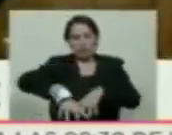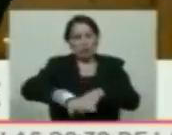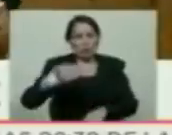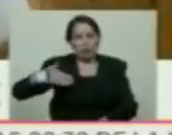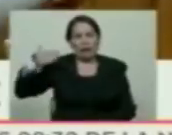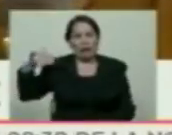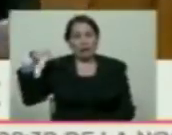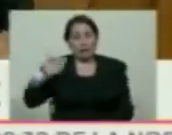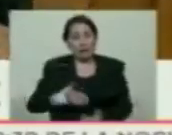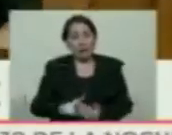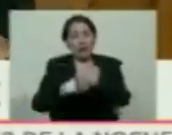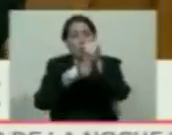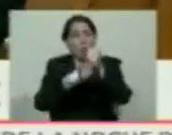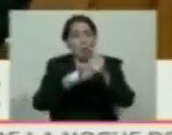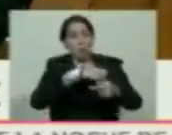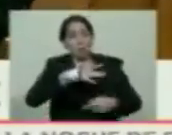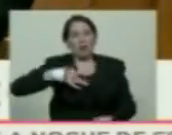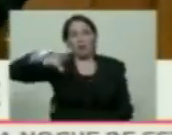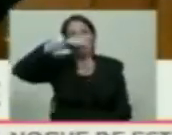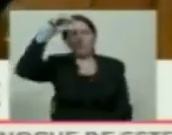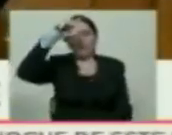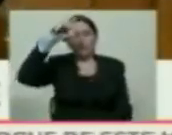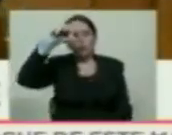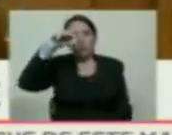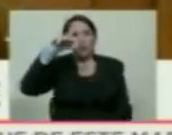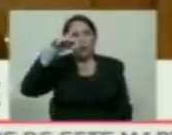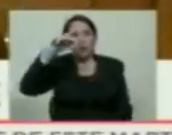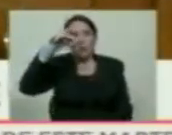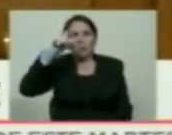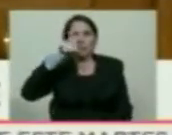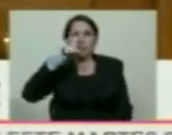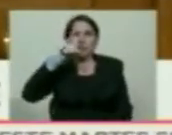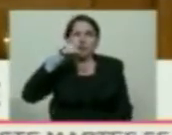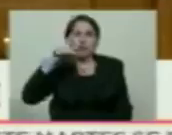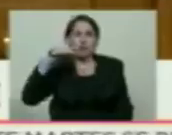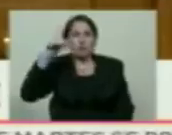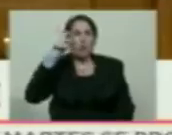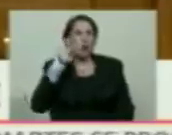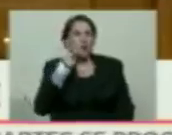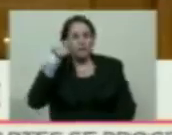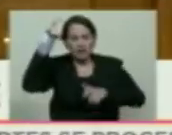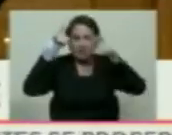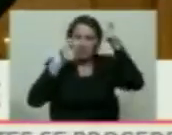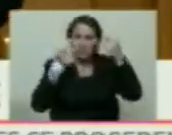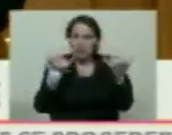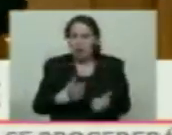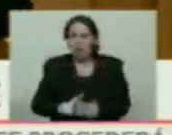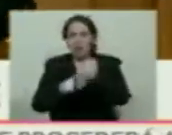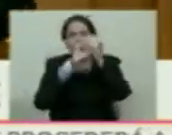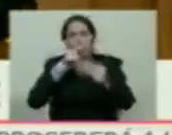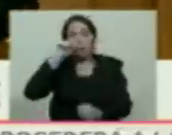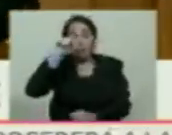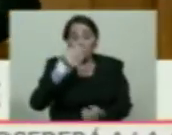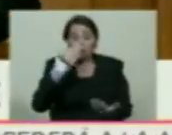Guiados por el espíritu inmortal de Bolívar, de Chávez y hoy con Nicolás Maduro al frente, dándole al frente la batalla.